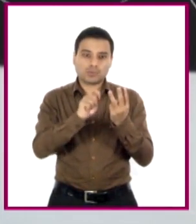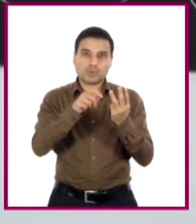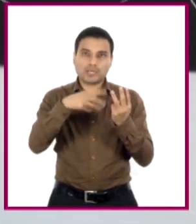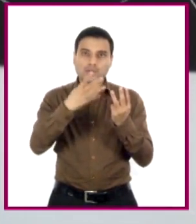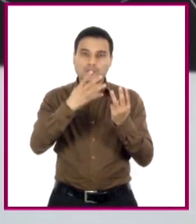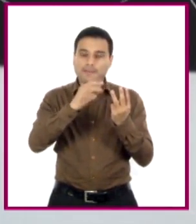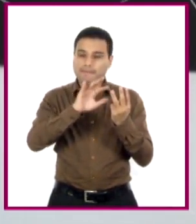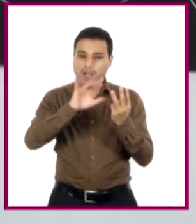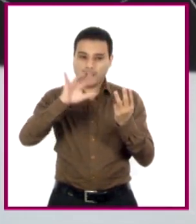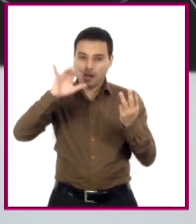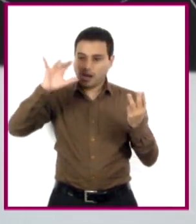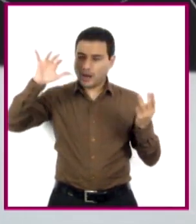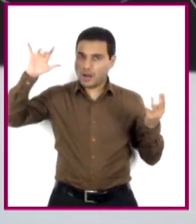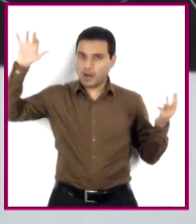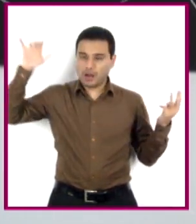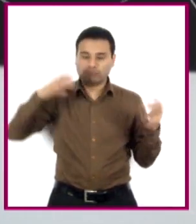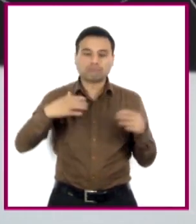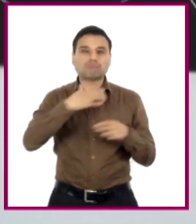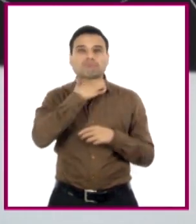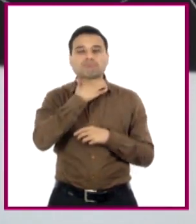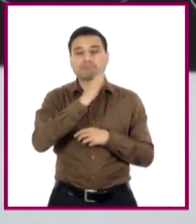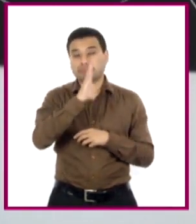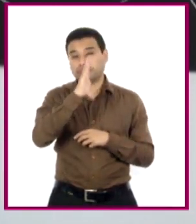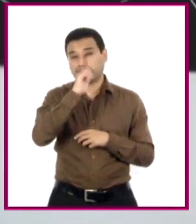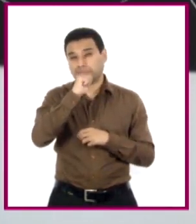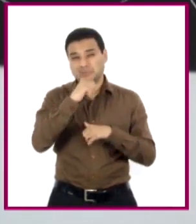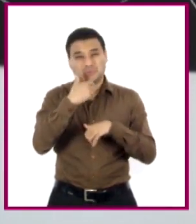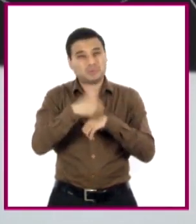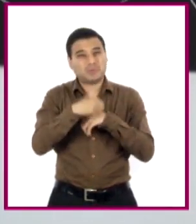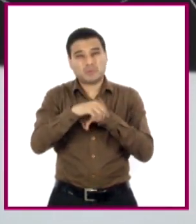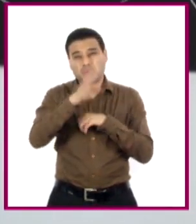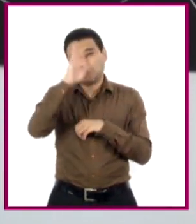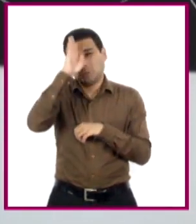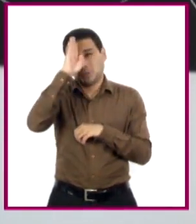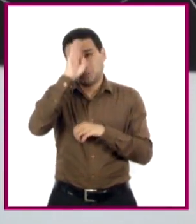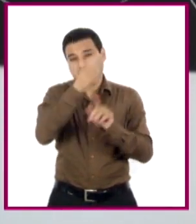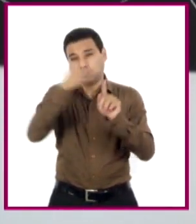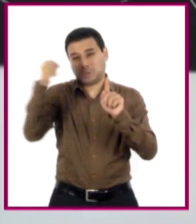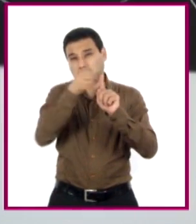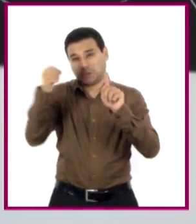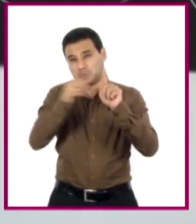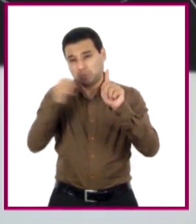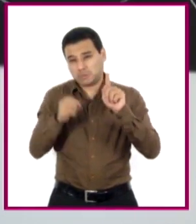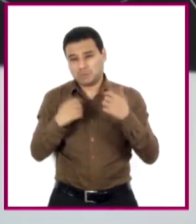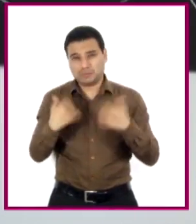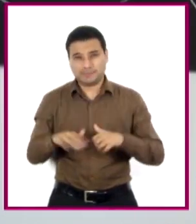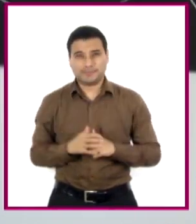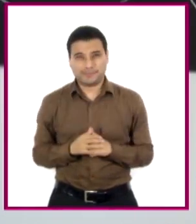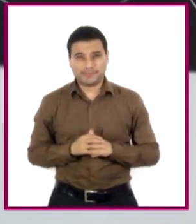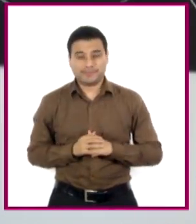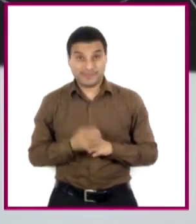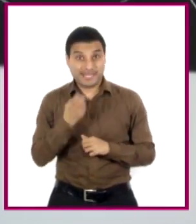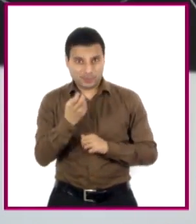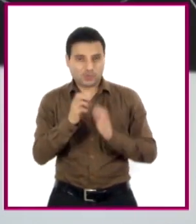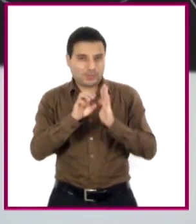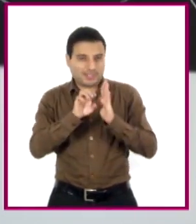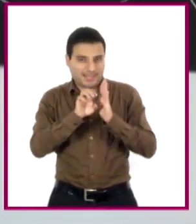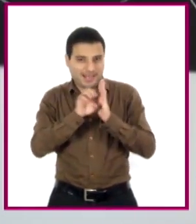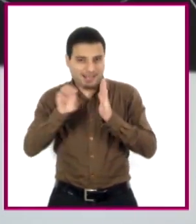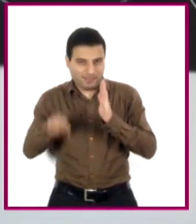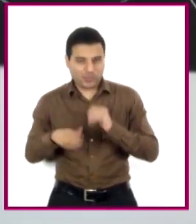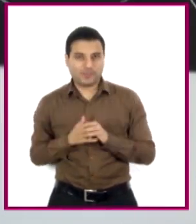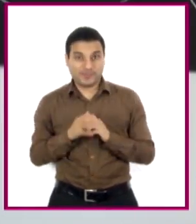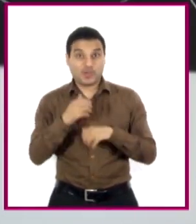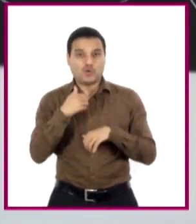en la pantalla, pero tendría infinidad de números después del punto decimal. Este es un buen ejemplo de